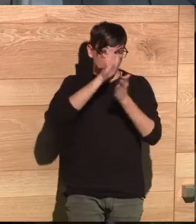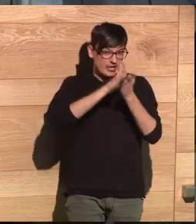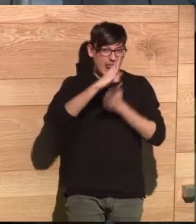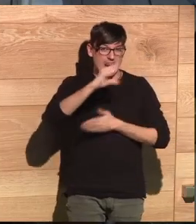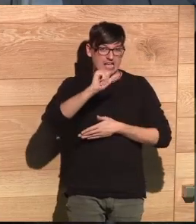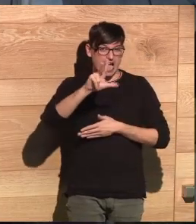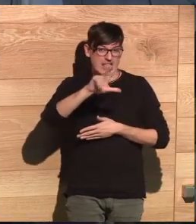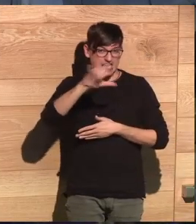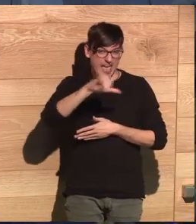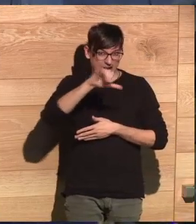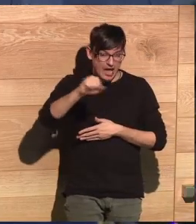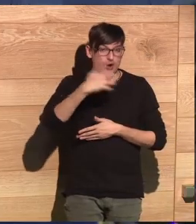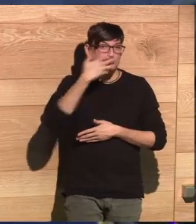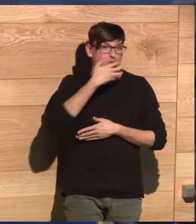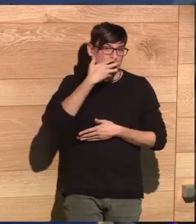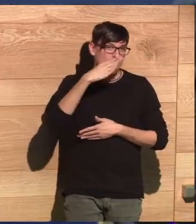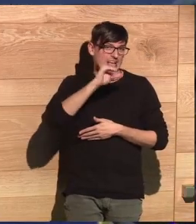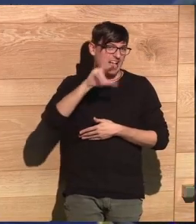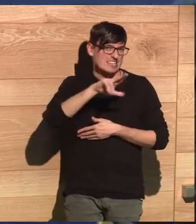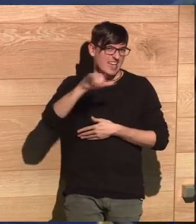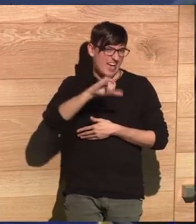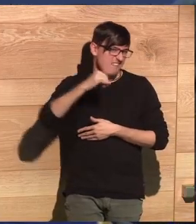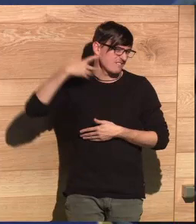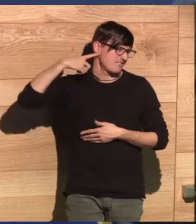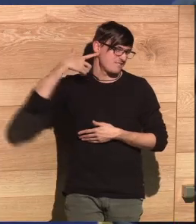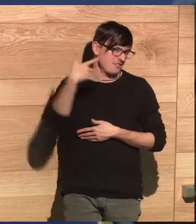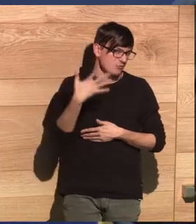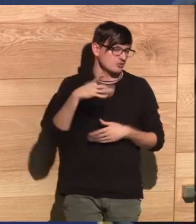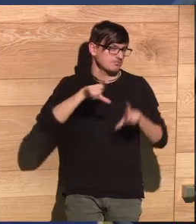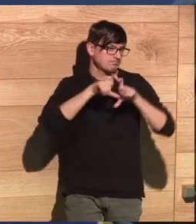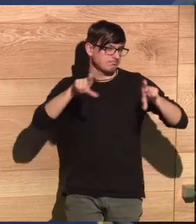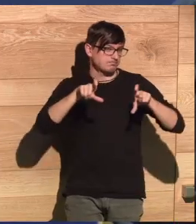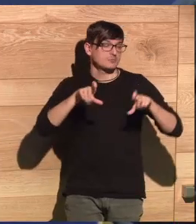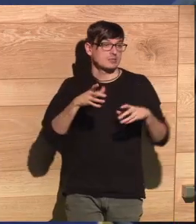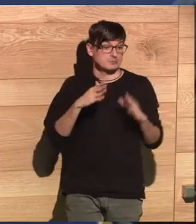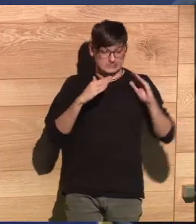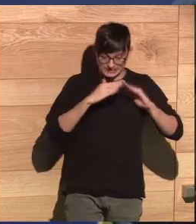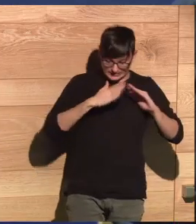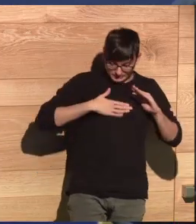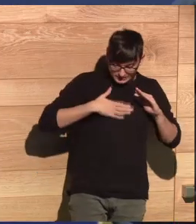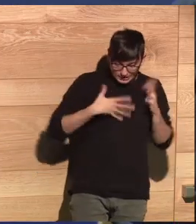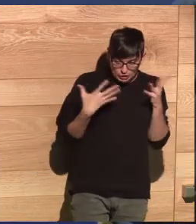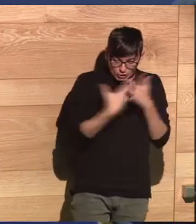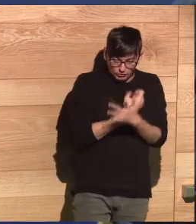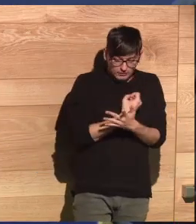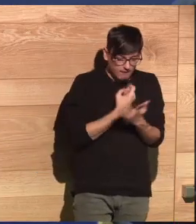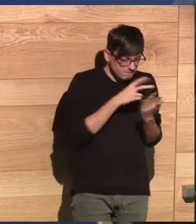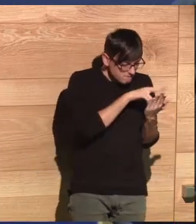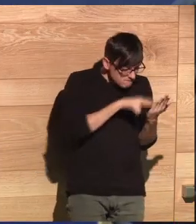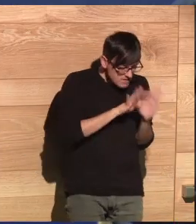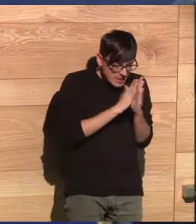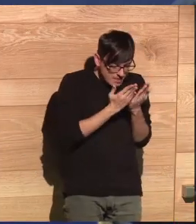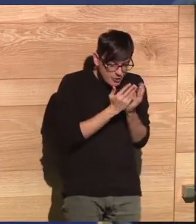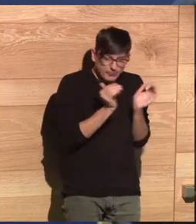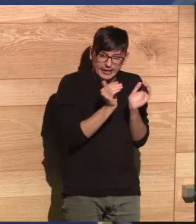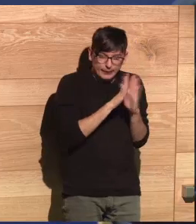Calleja, que escribía los famosos cuentos de Calleja, editaba los famosos cuentos de Calleja. Entonces, en mi casa todos nos hemos criado con esos libros, que eran unos libros pequeñitos